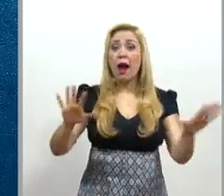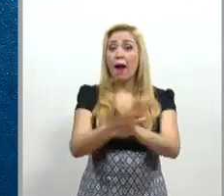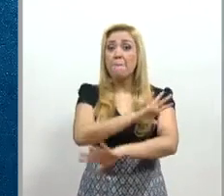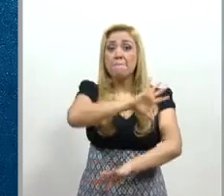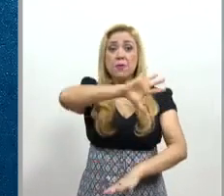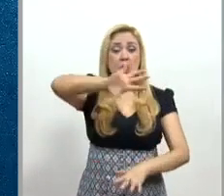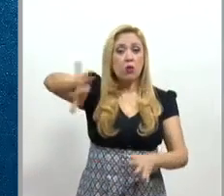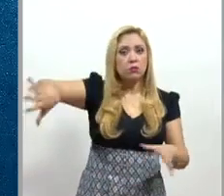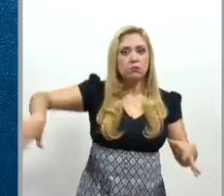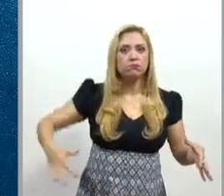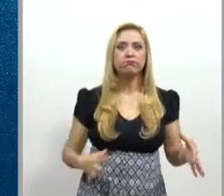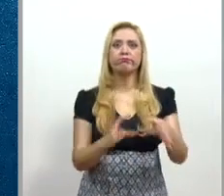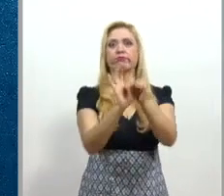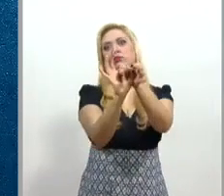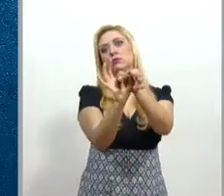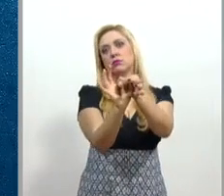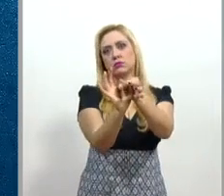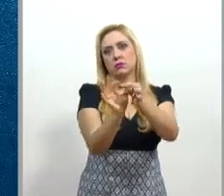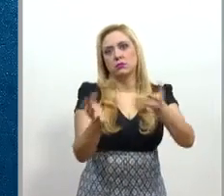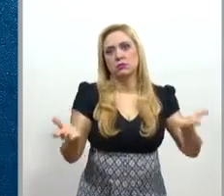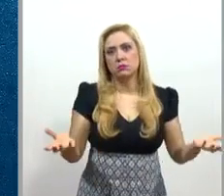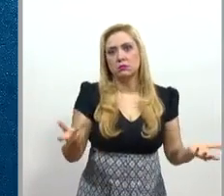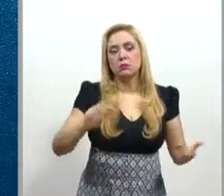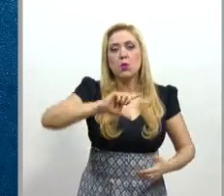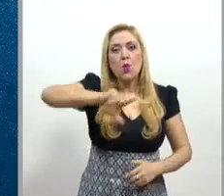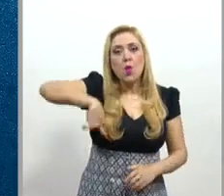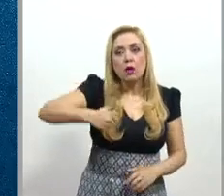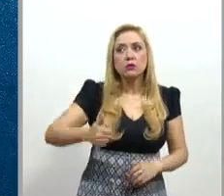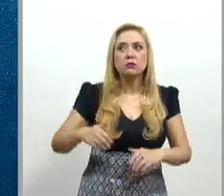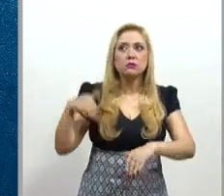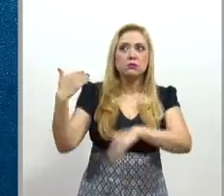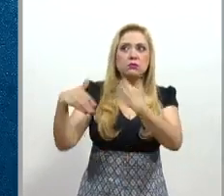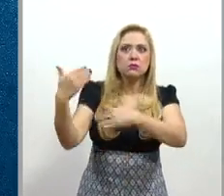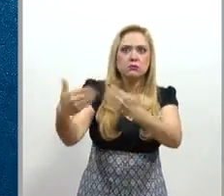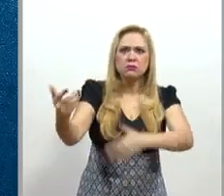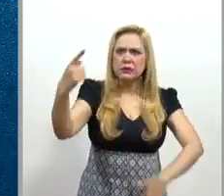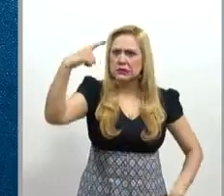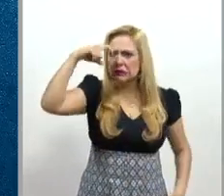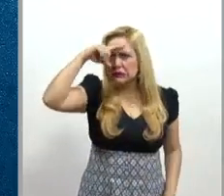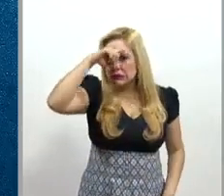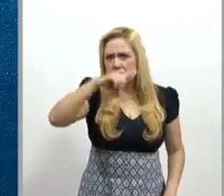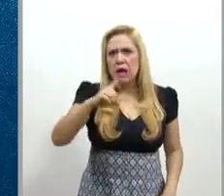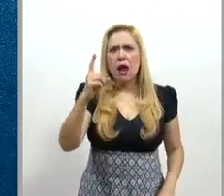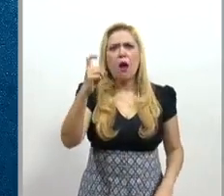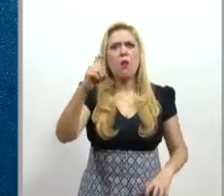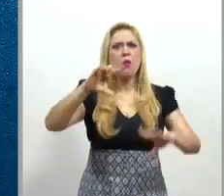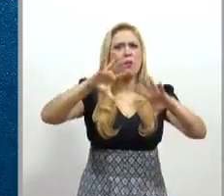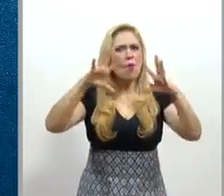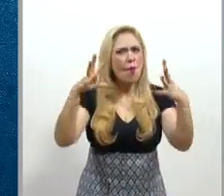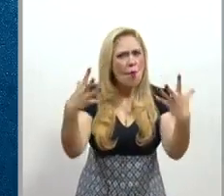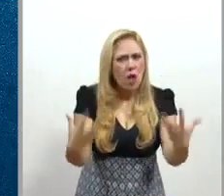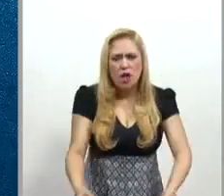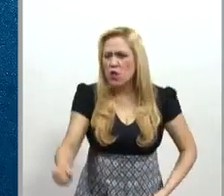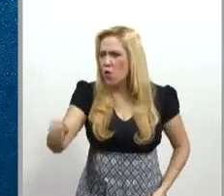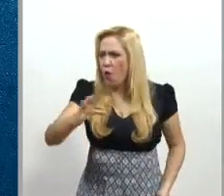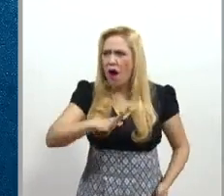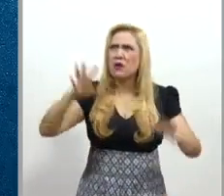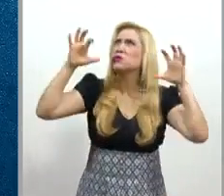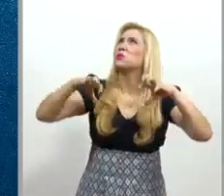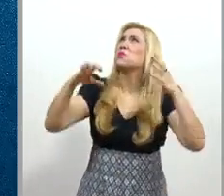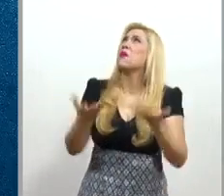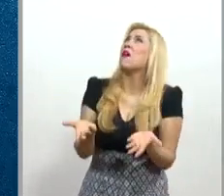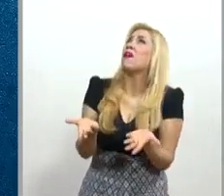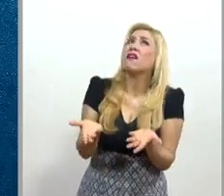conectado, pueden pasar otras situaciones que igualmente son adversas, como las sequías Claro. intensas, la escasez de